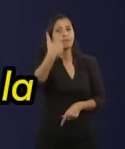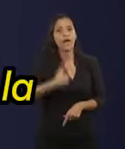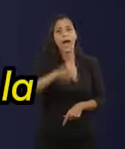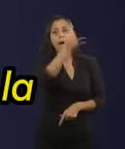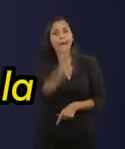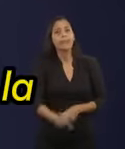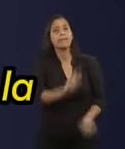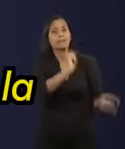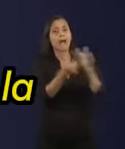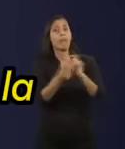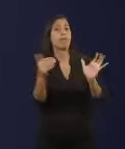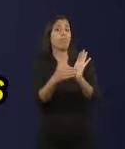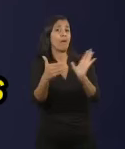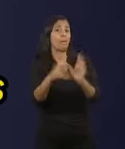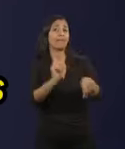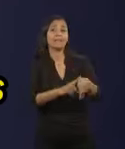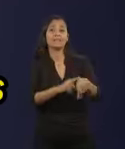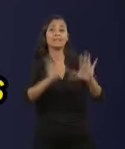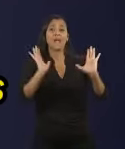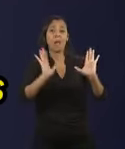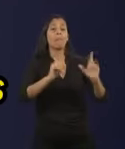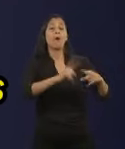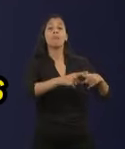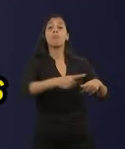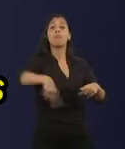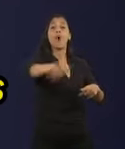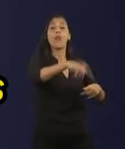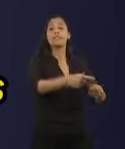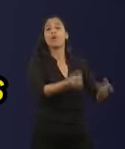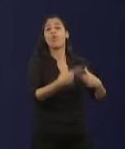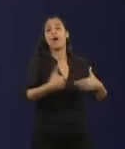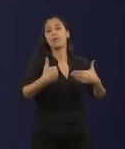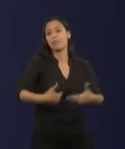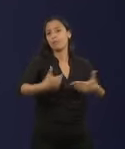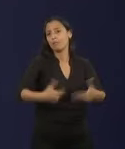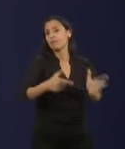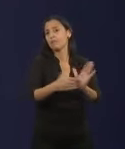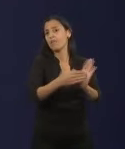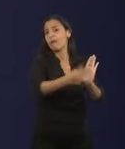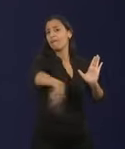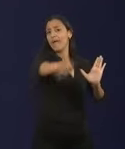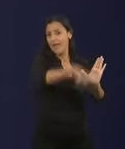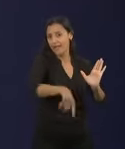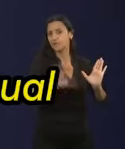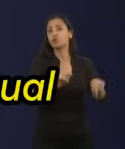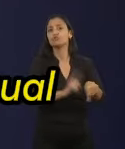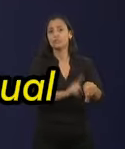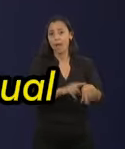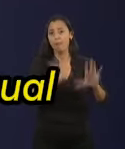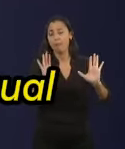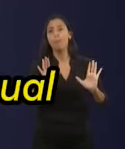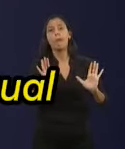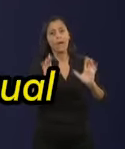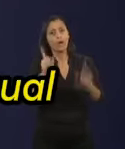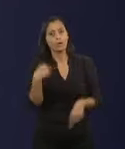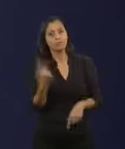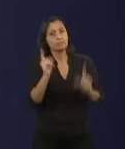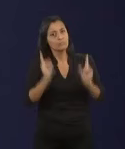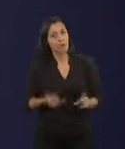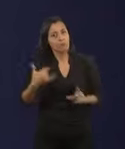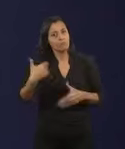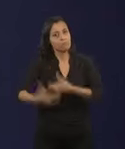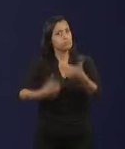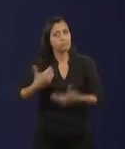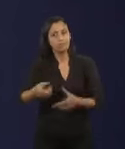el tiempo que por supuesto la la política nos retrase o nos nos la política nos lo permita pero nosotros vamos a avanzar igual de